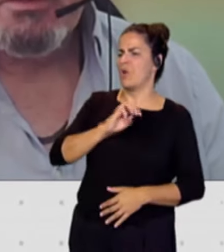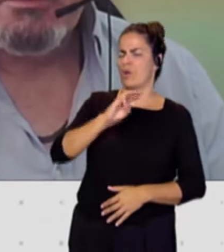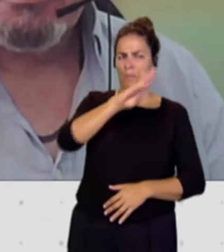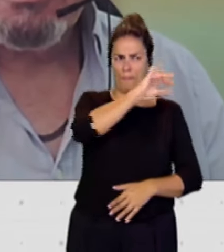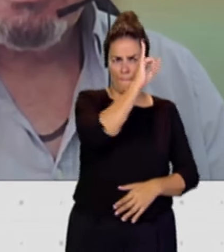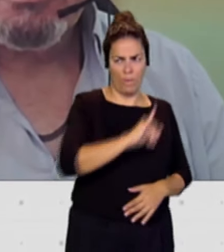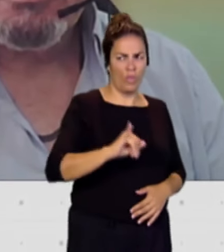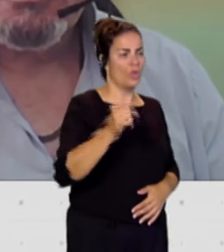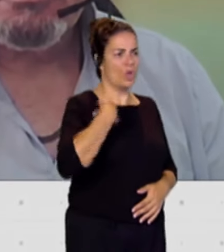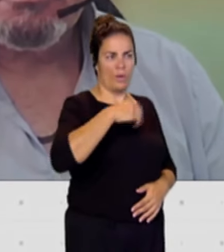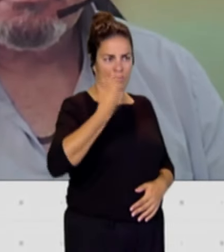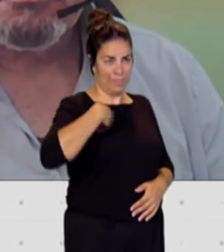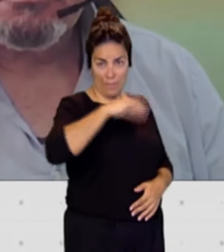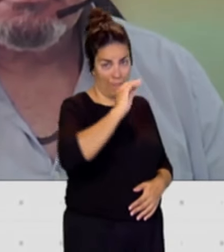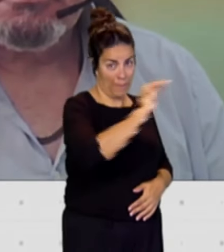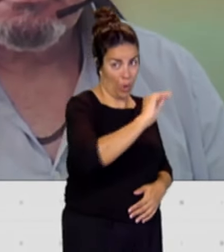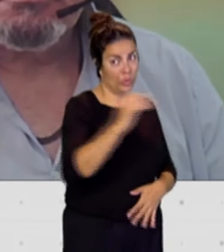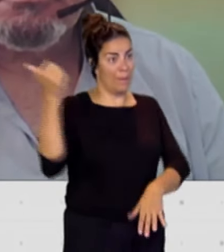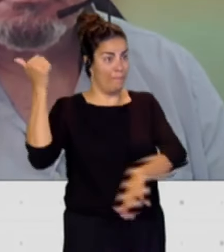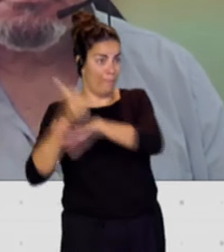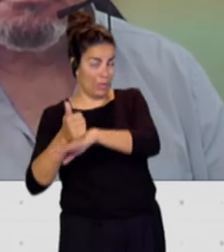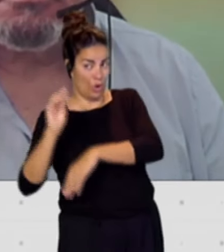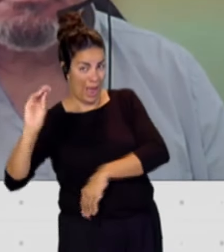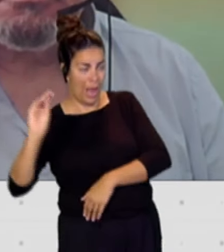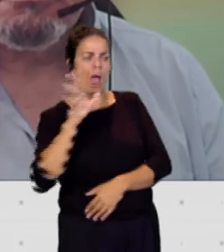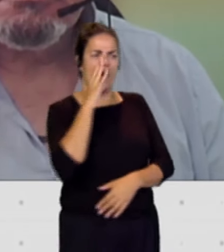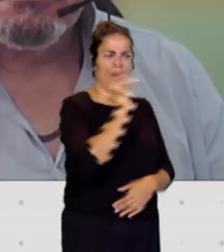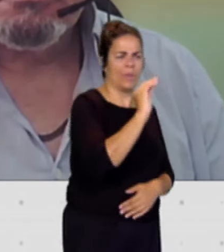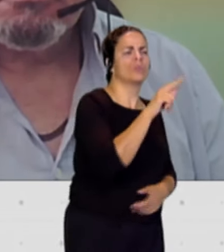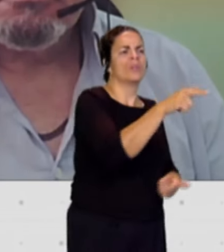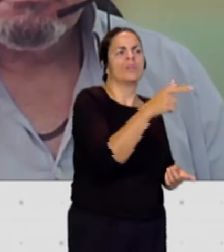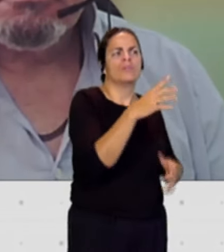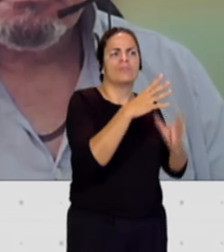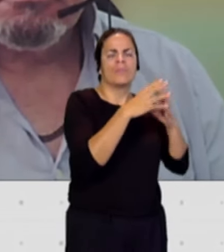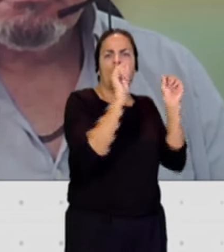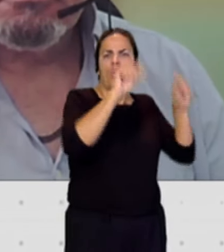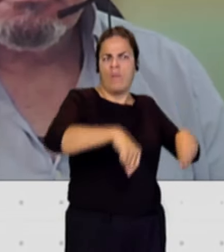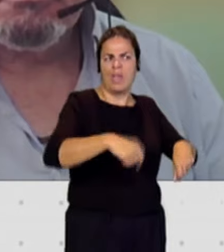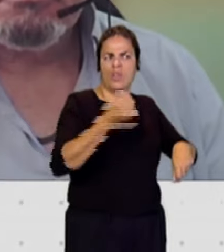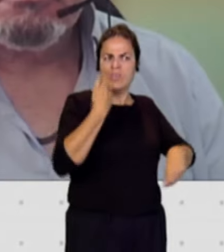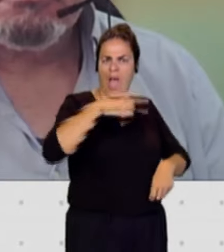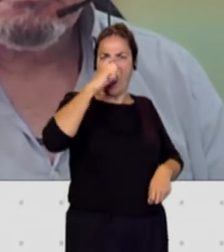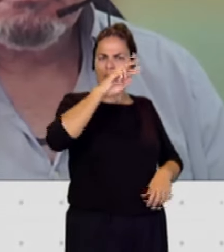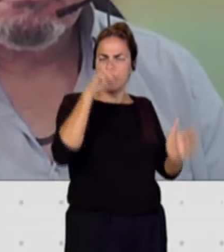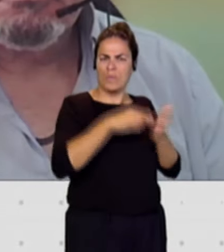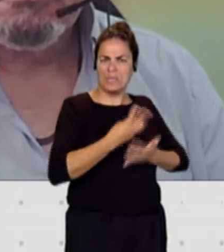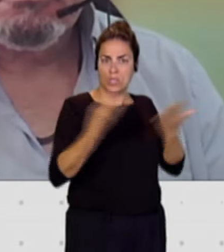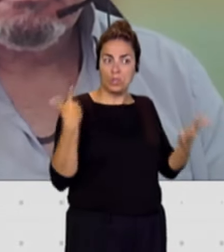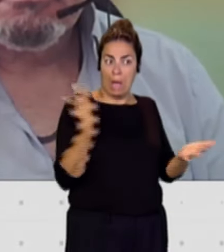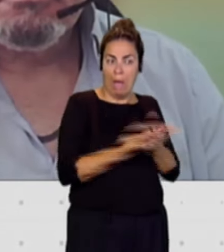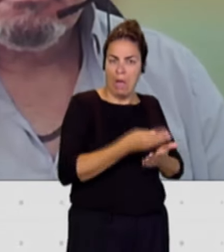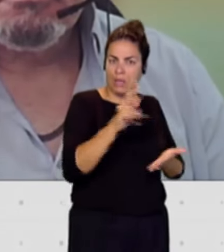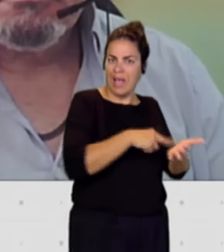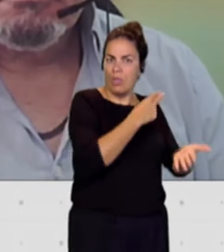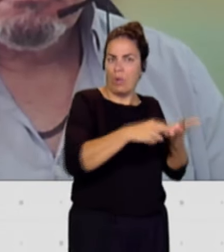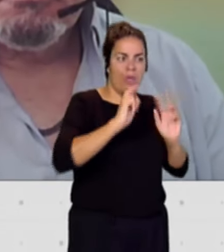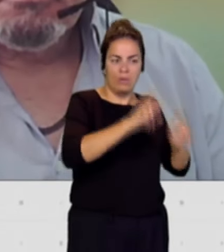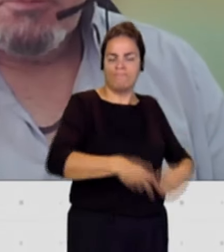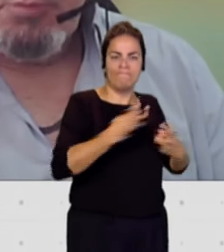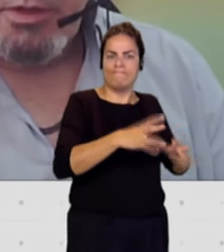inicial que a la patronal Por qué el convenio lleva caducado desde el año 2018 y no se ha